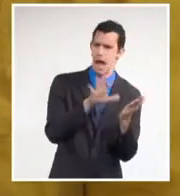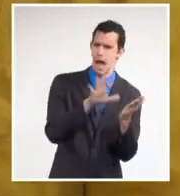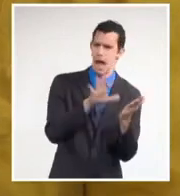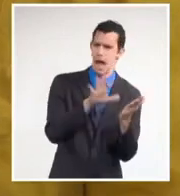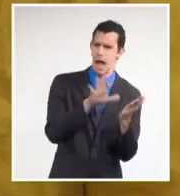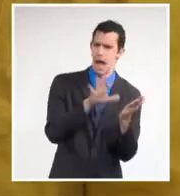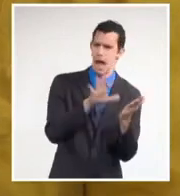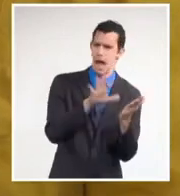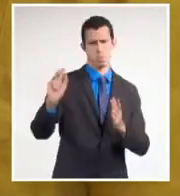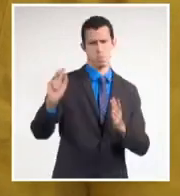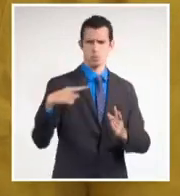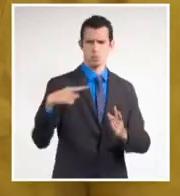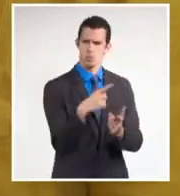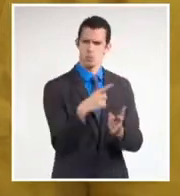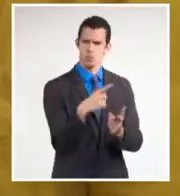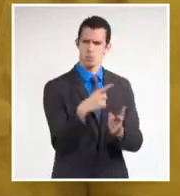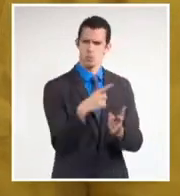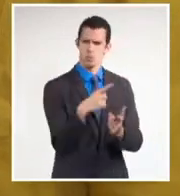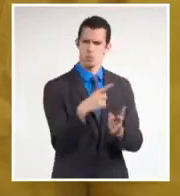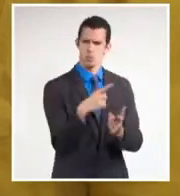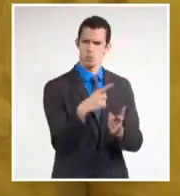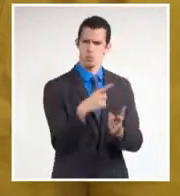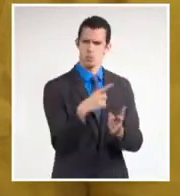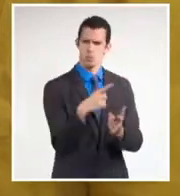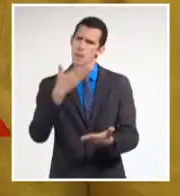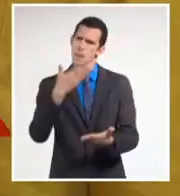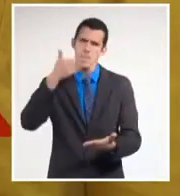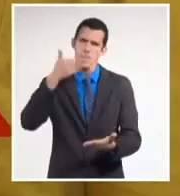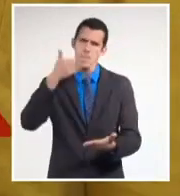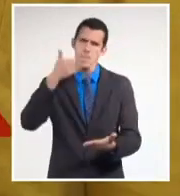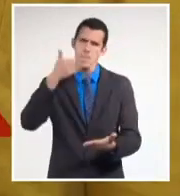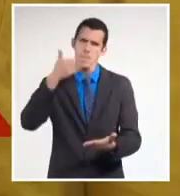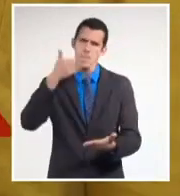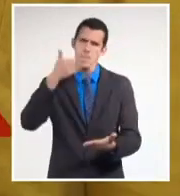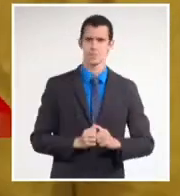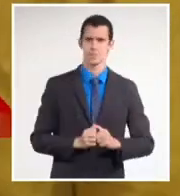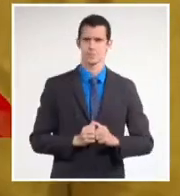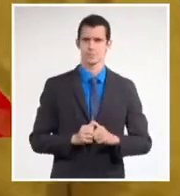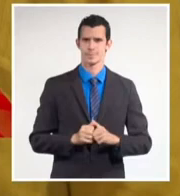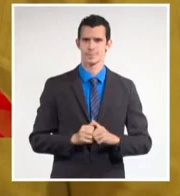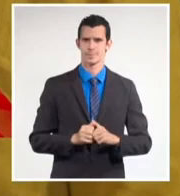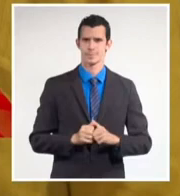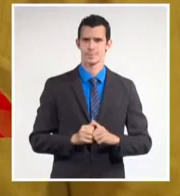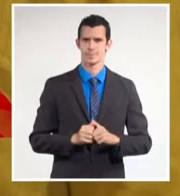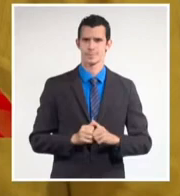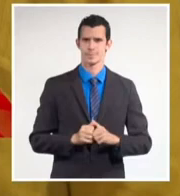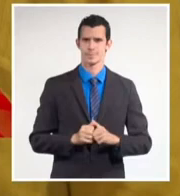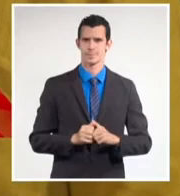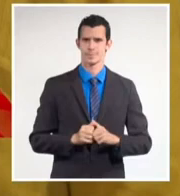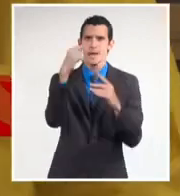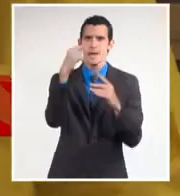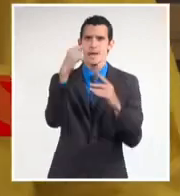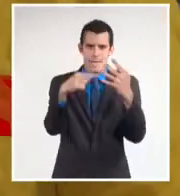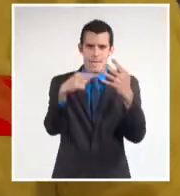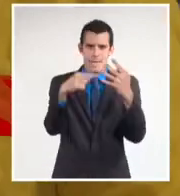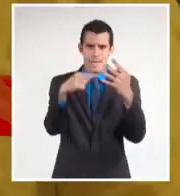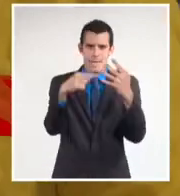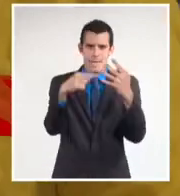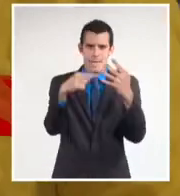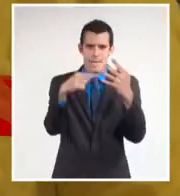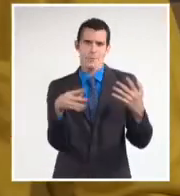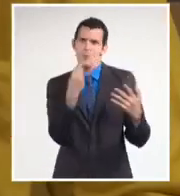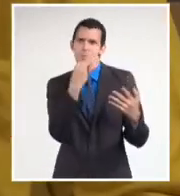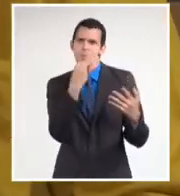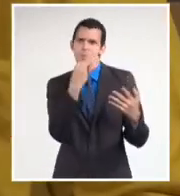ha permitido evaluar dónde están nuestras debilidades, que están bien identificadas desde la producción cañera,